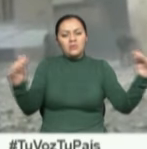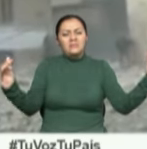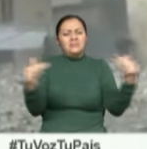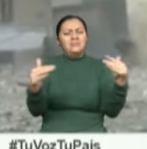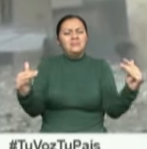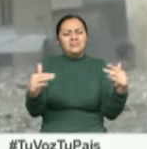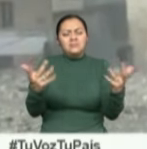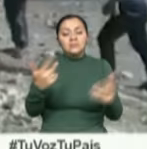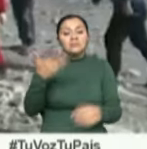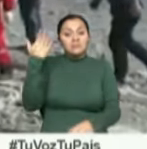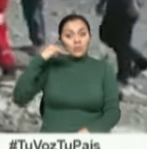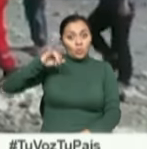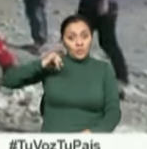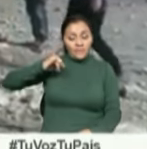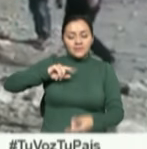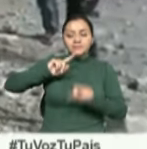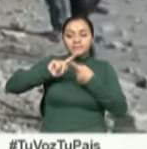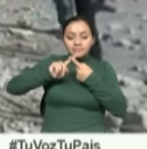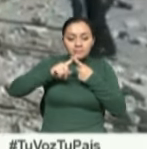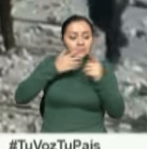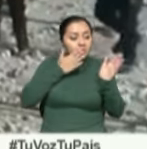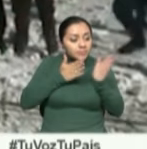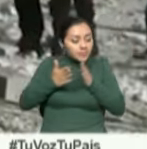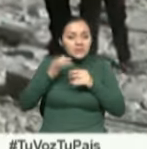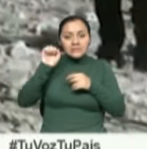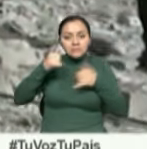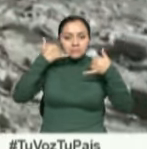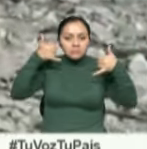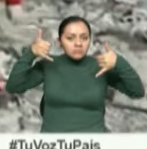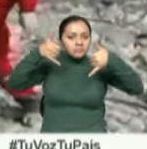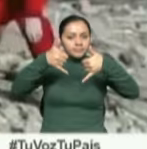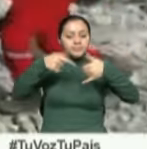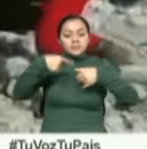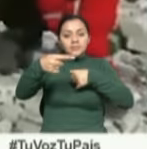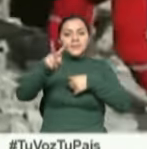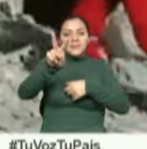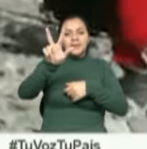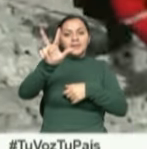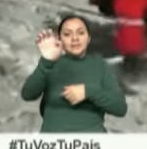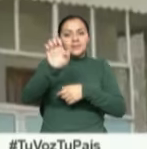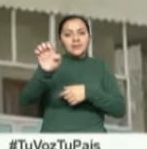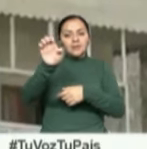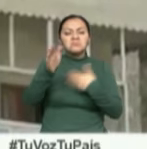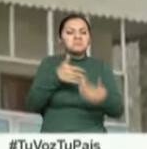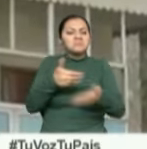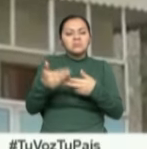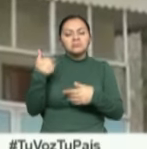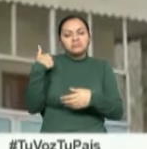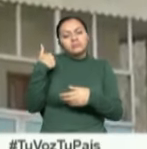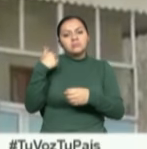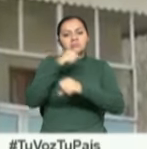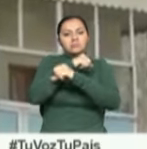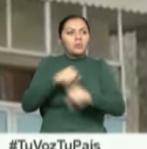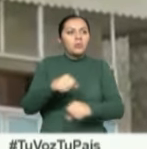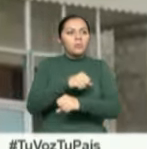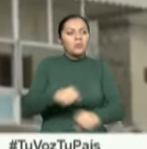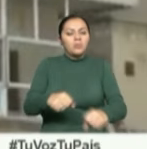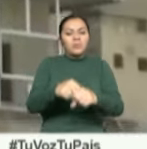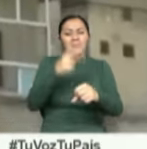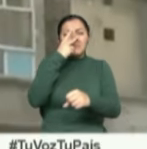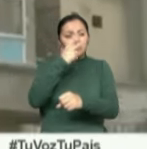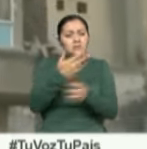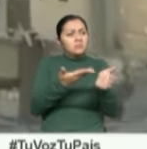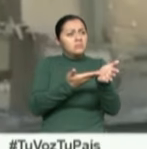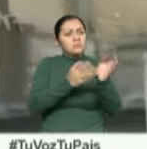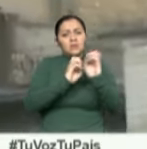jueves por teléfono sobre los preparativos de la cita prevista para el día 23. Sobre el terreno, a pesar de la tregua y como muestran